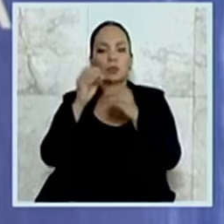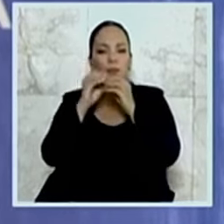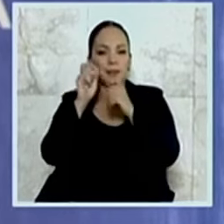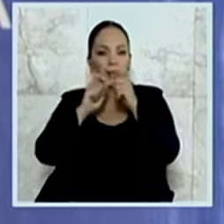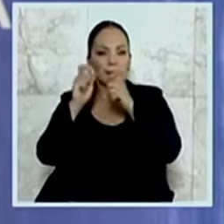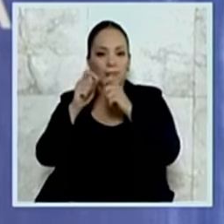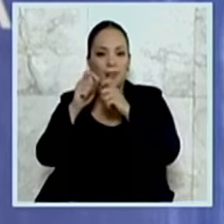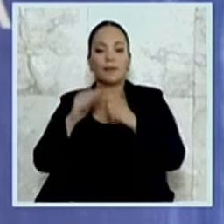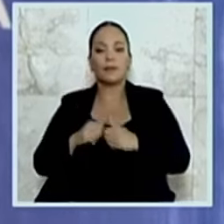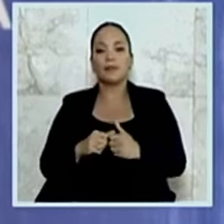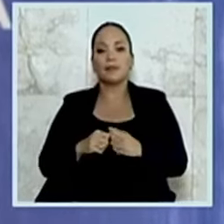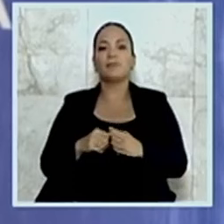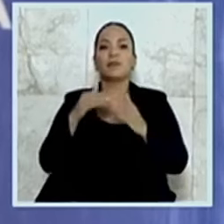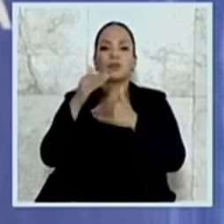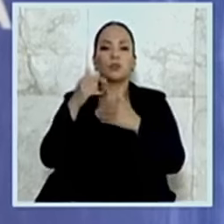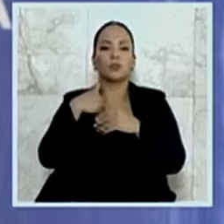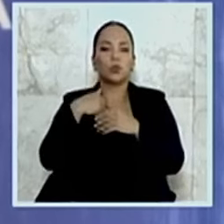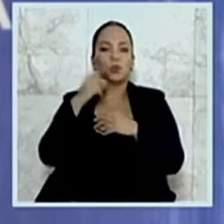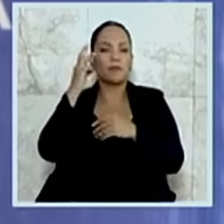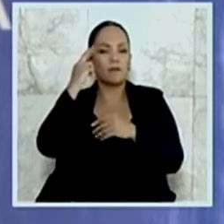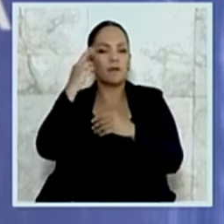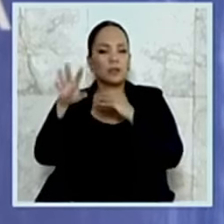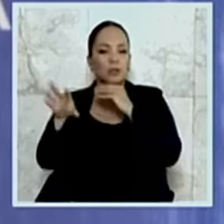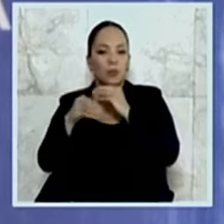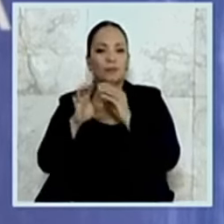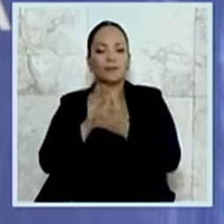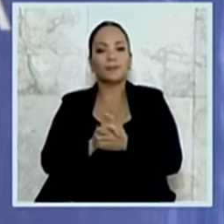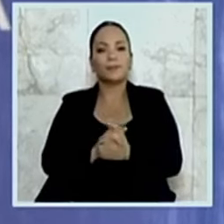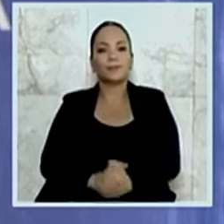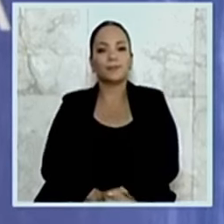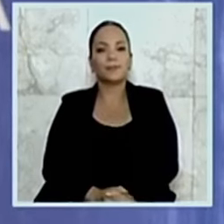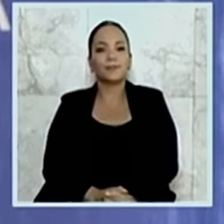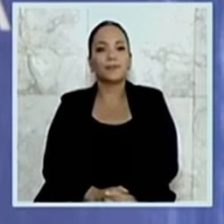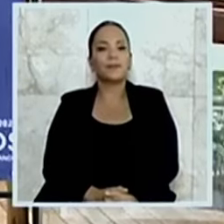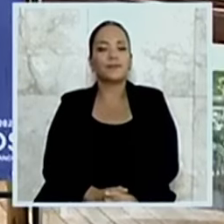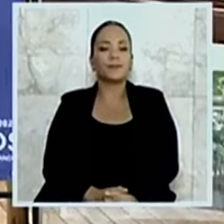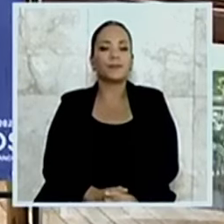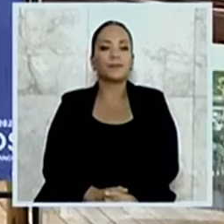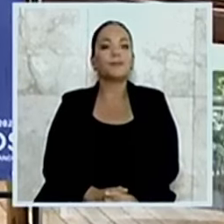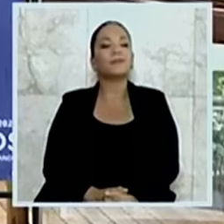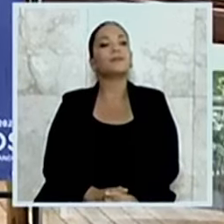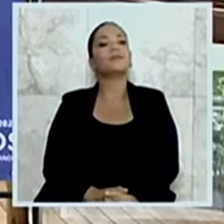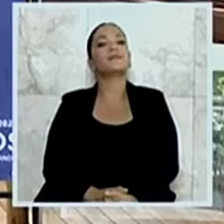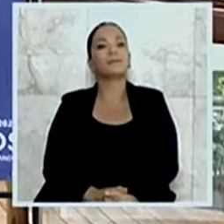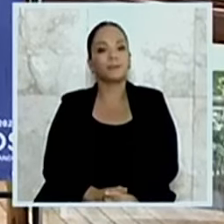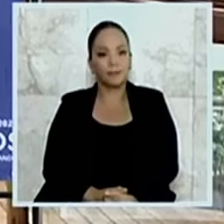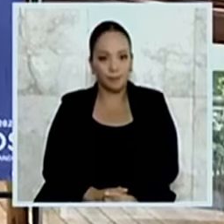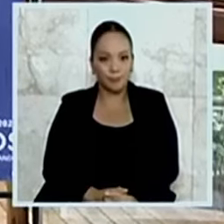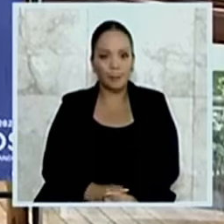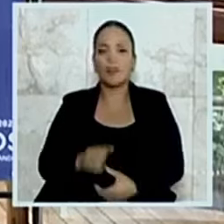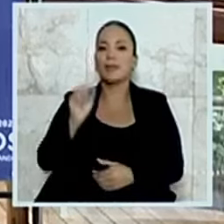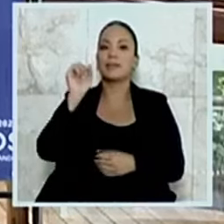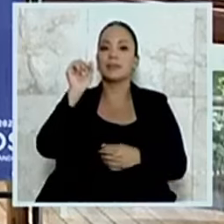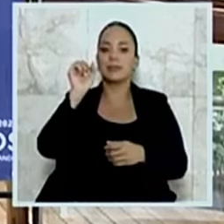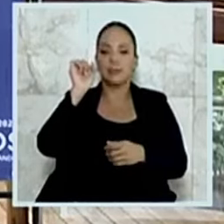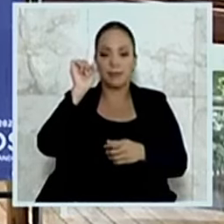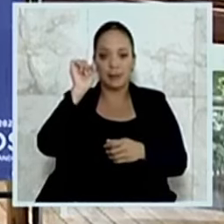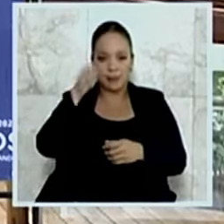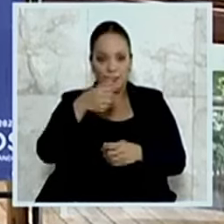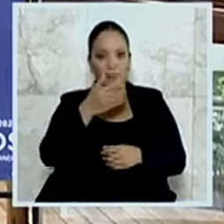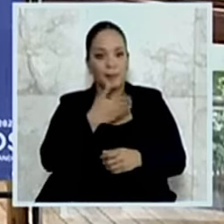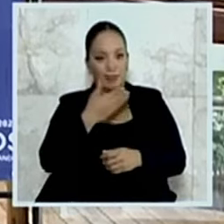en esto la ministra de la Presidencia puede opinar o dar los hechos un poquito más detalladamente